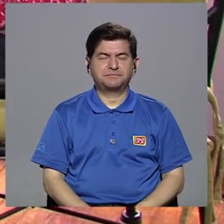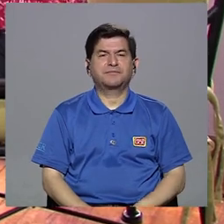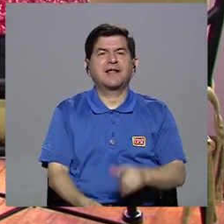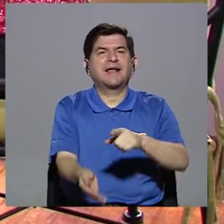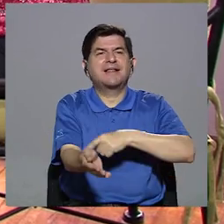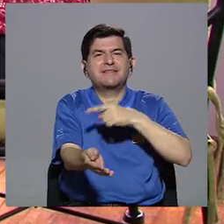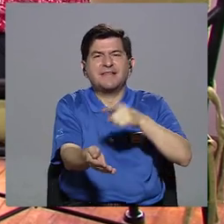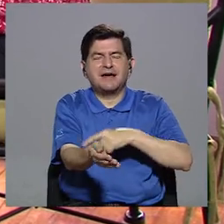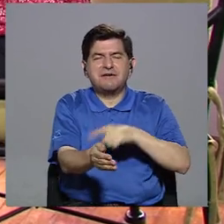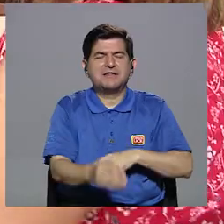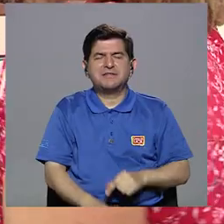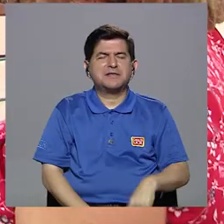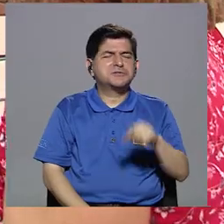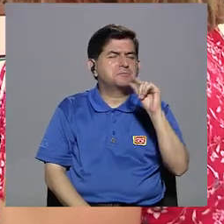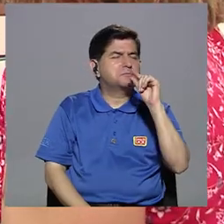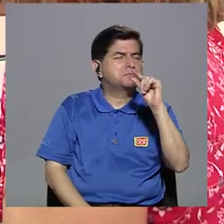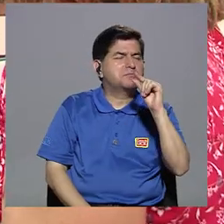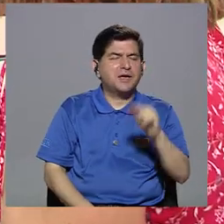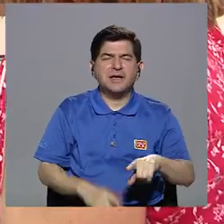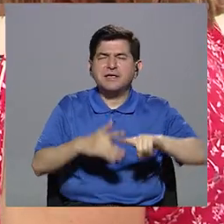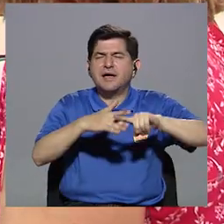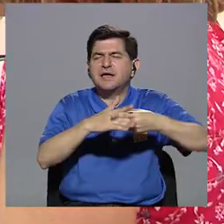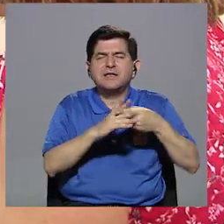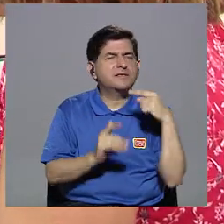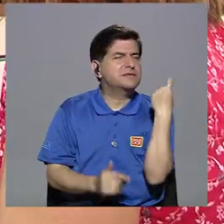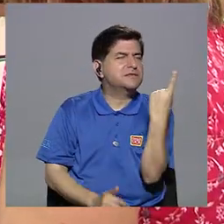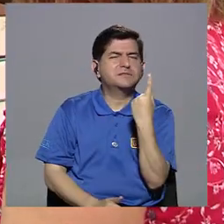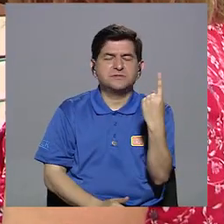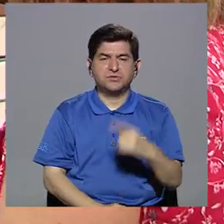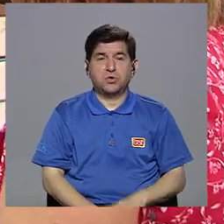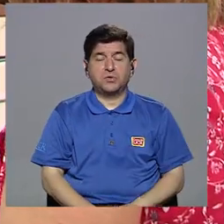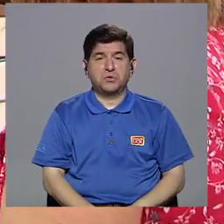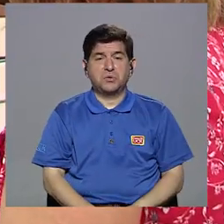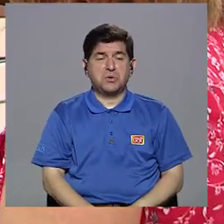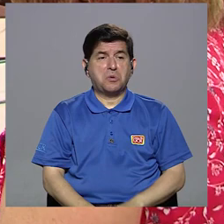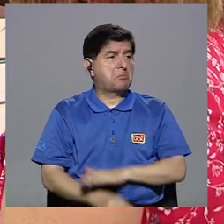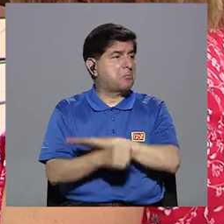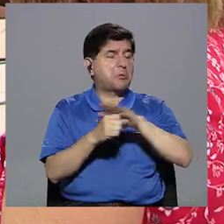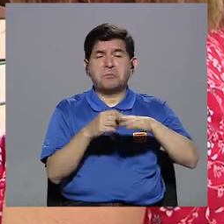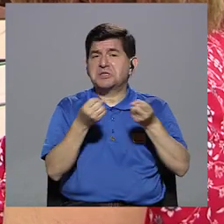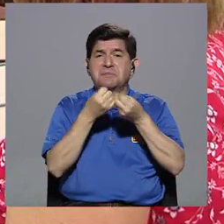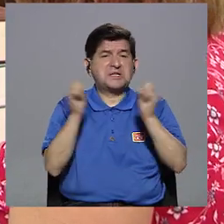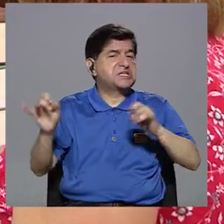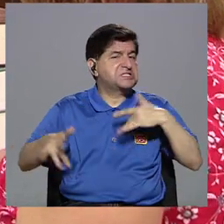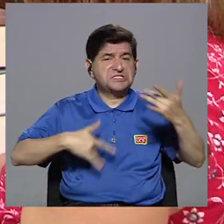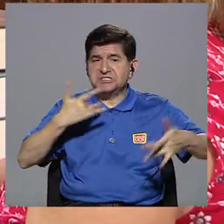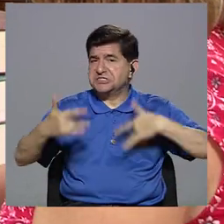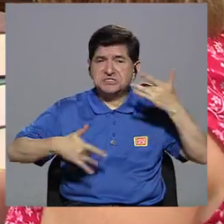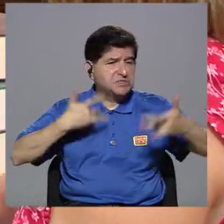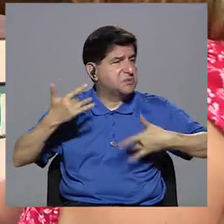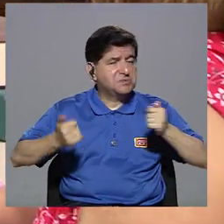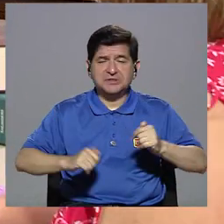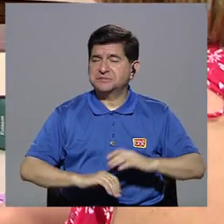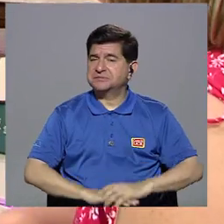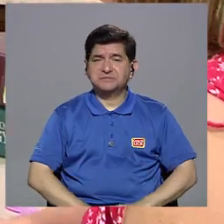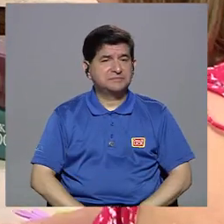la diabetes cuando es muy leve cuando apenas está comenzando puede ser totalmente asintomática